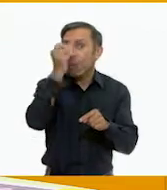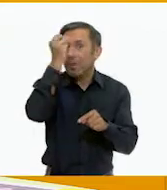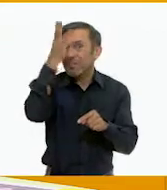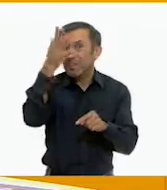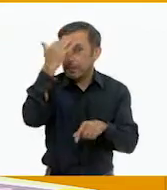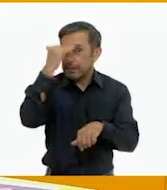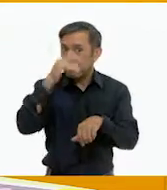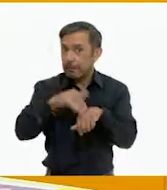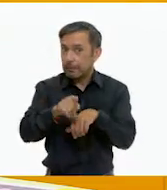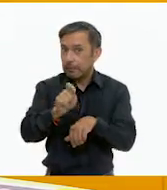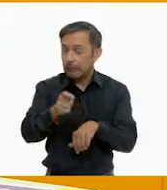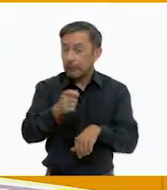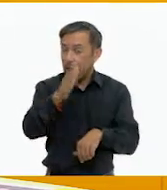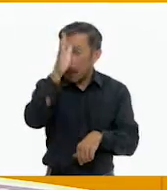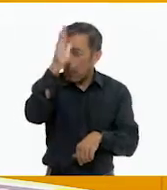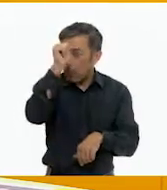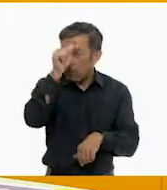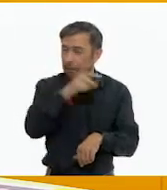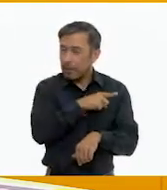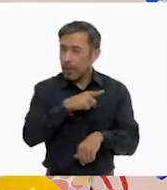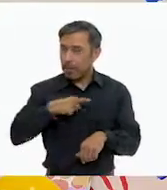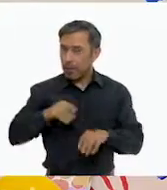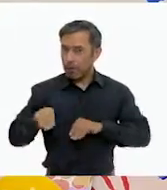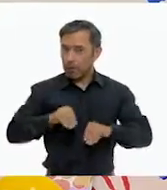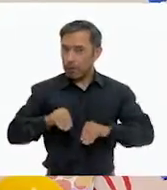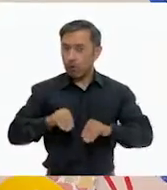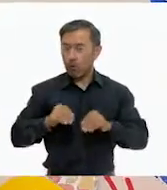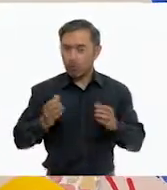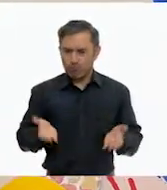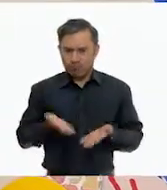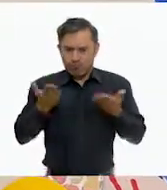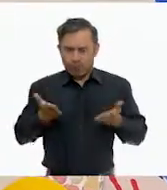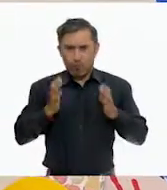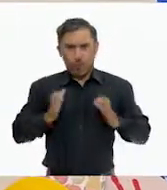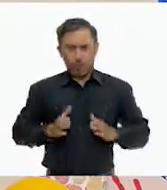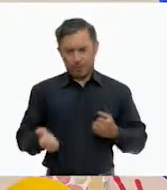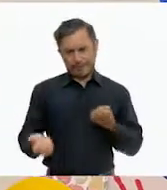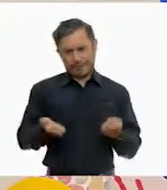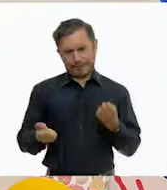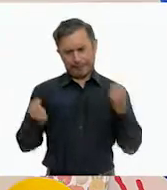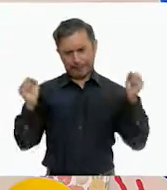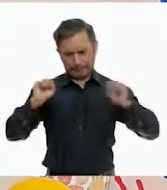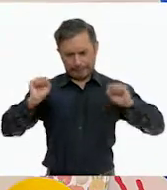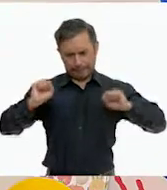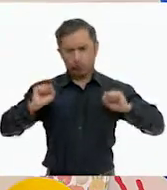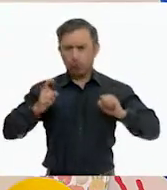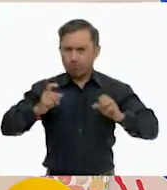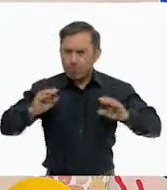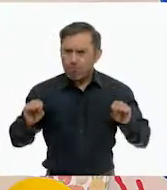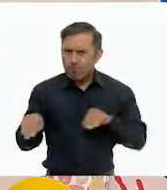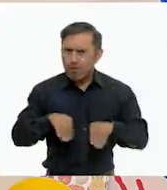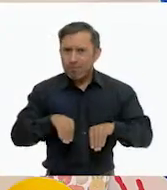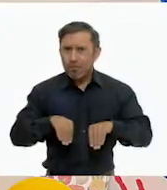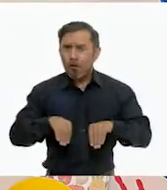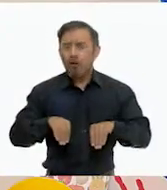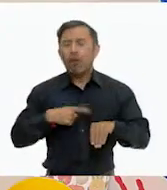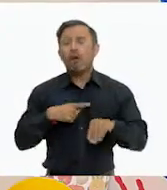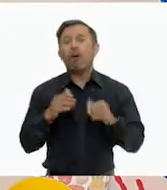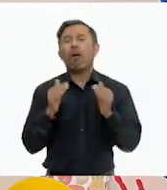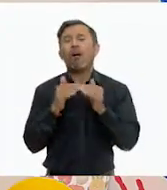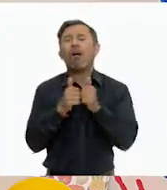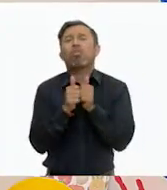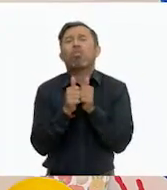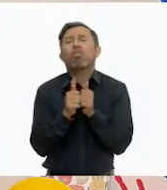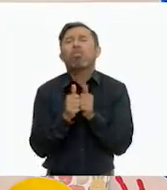movernos. Activación física. Muévete para que luches contra la amenaza del